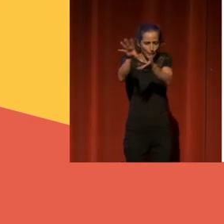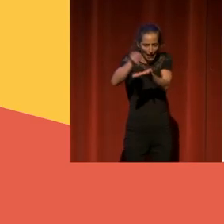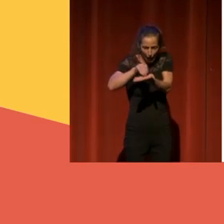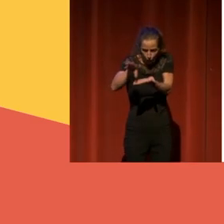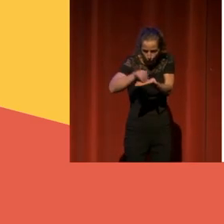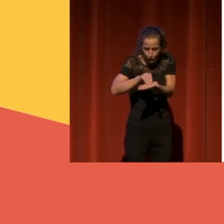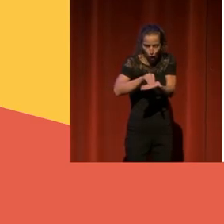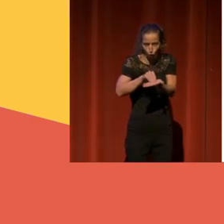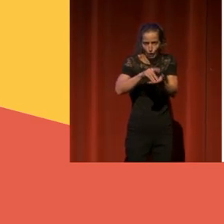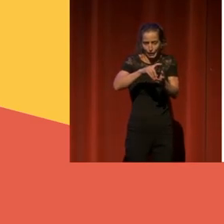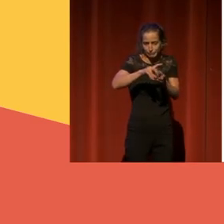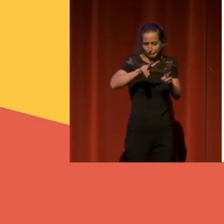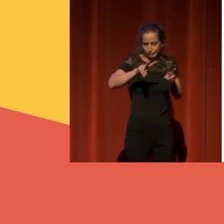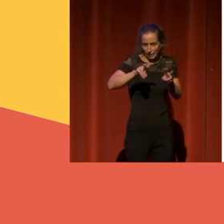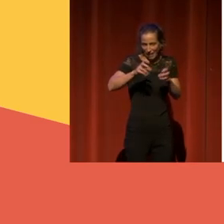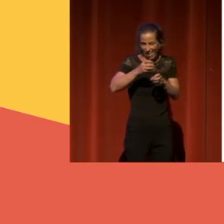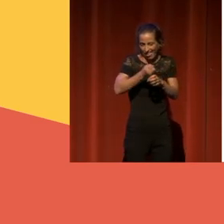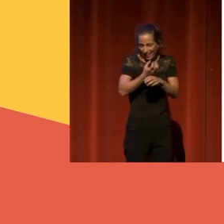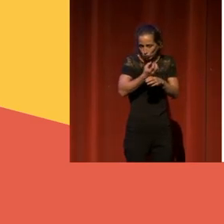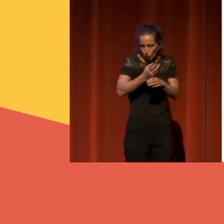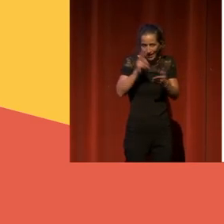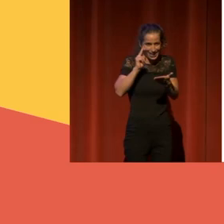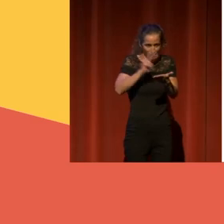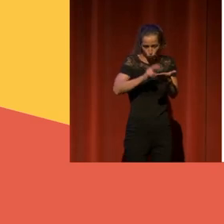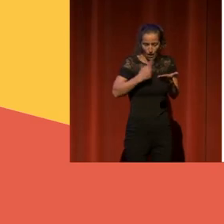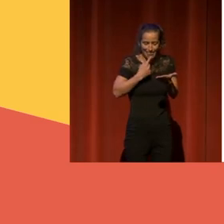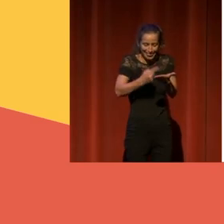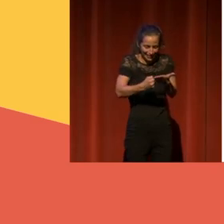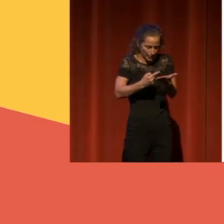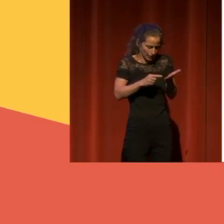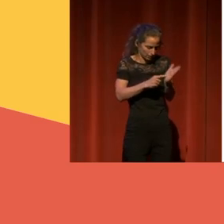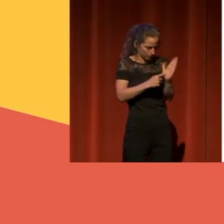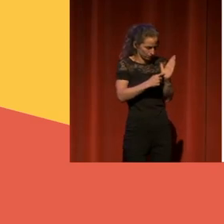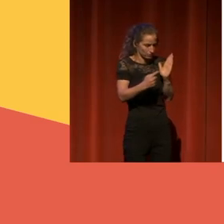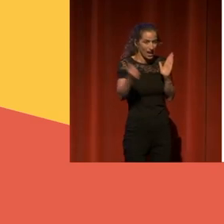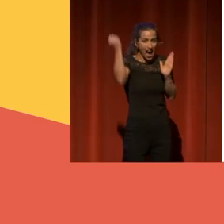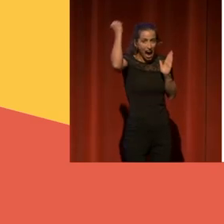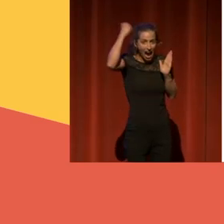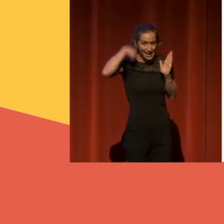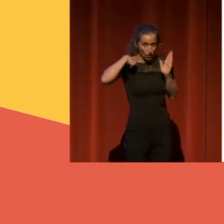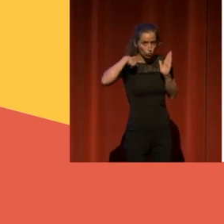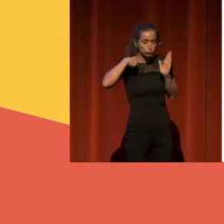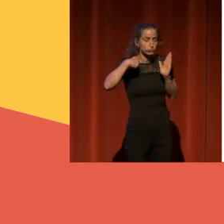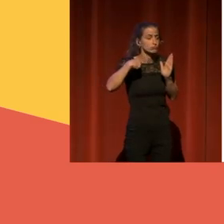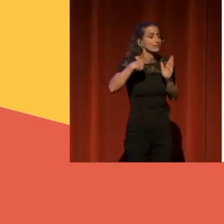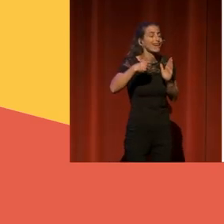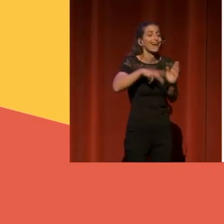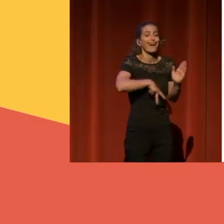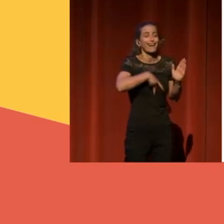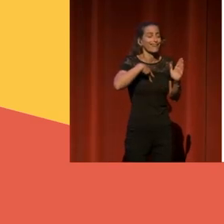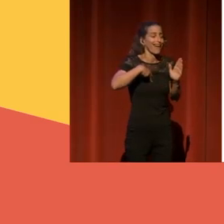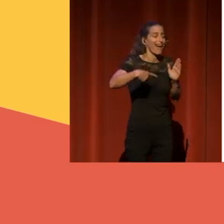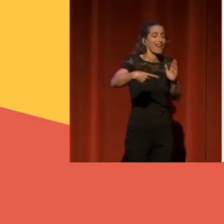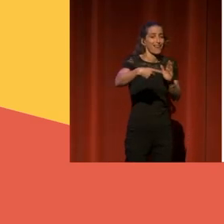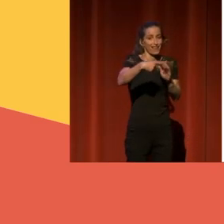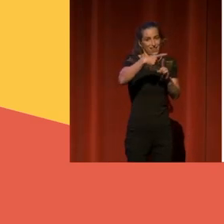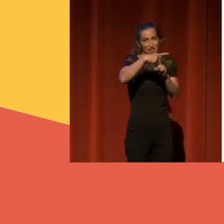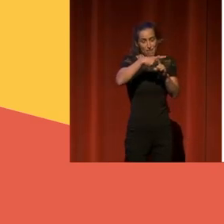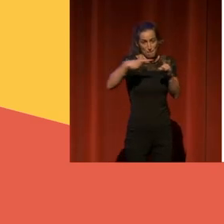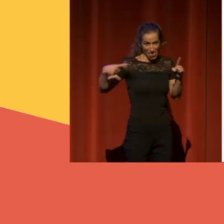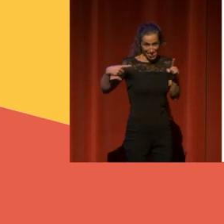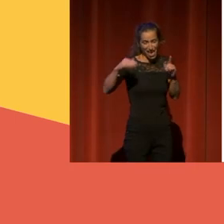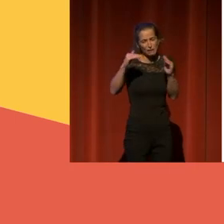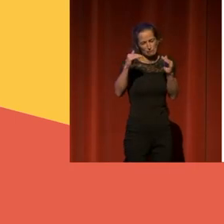nos dice que Aragón es una de las comunidades que tiene una ratio ligeramente inferior de lectura, ligeramente inferior a la